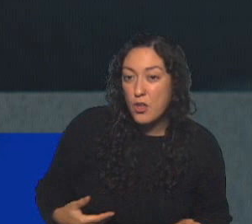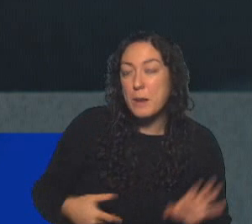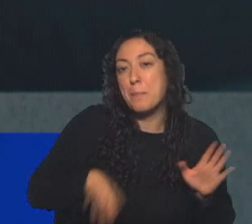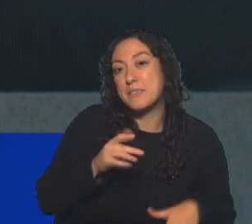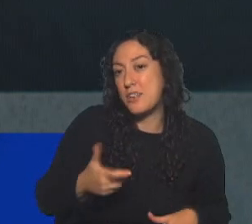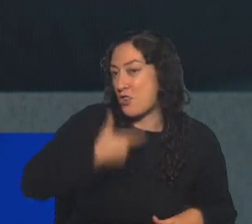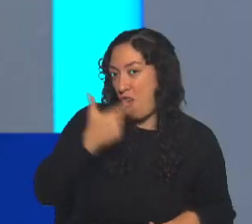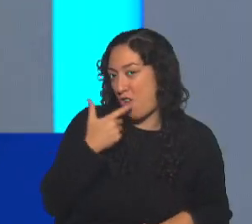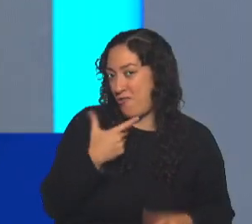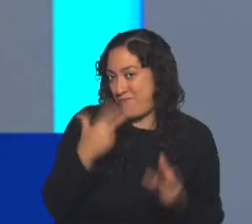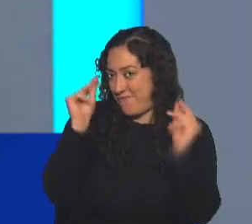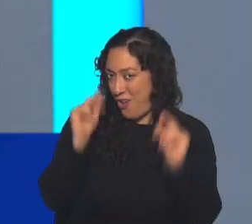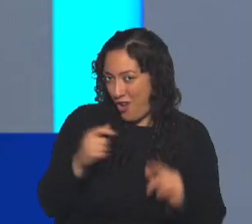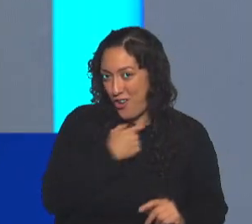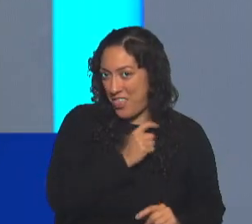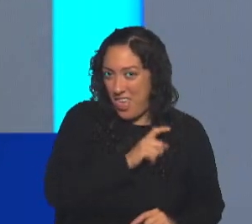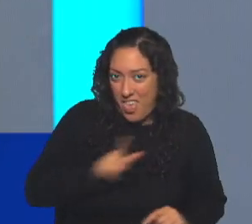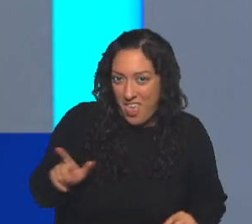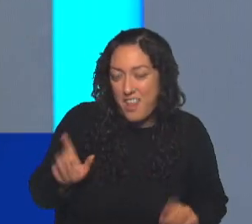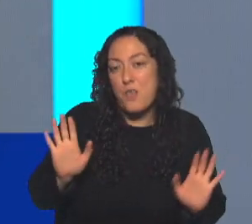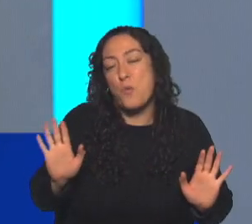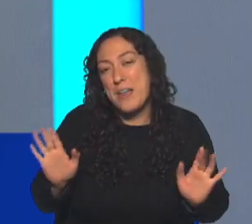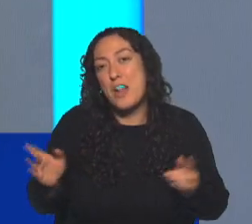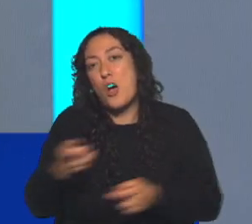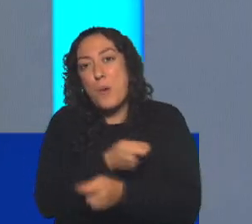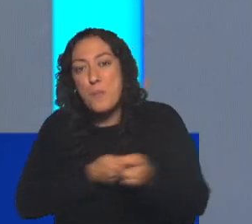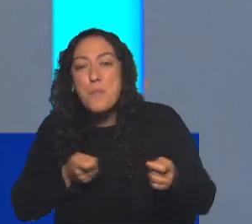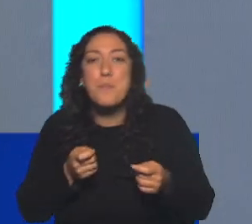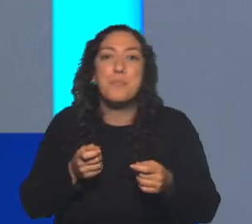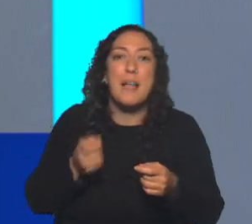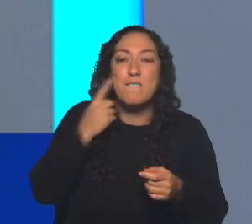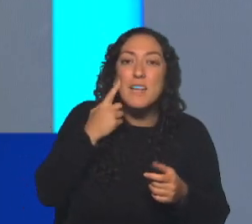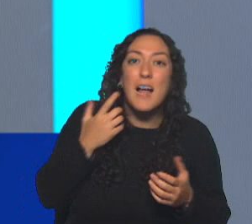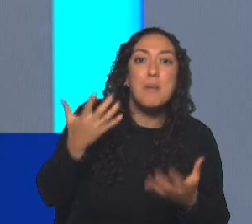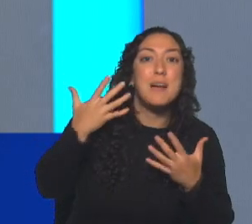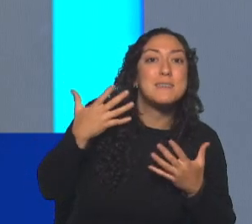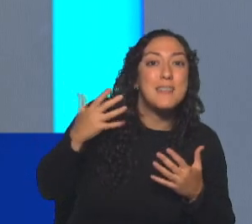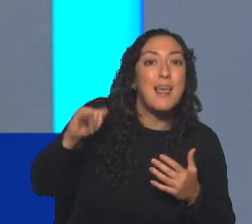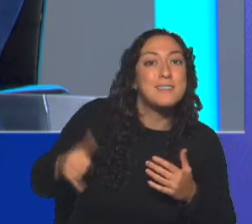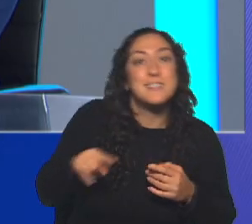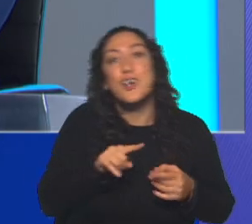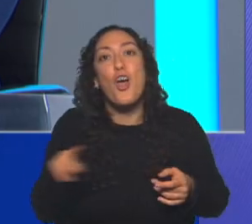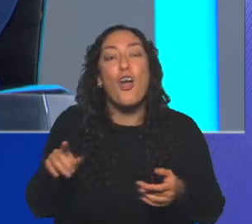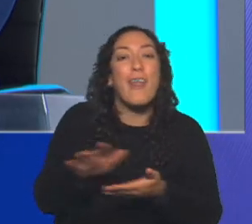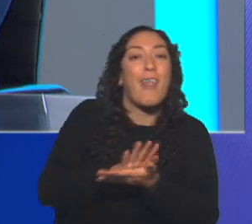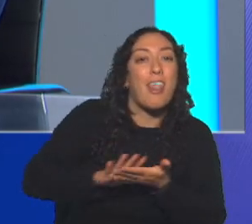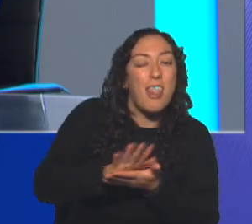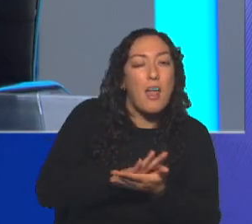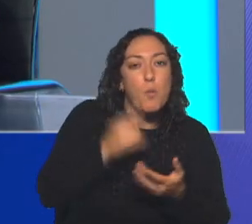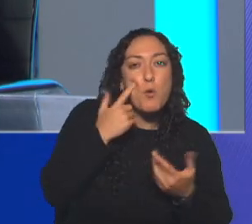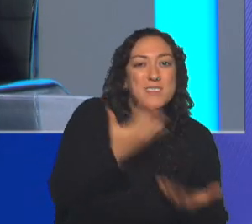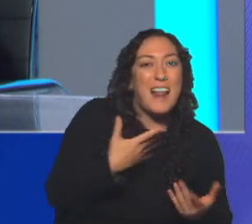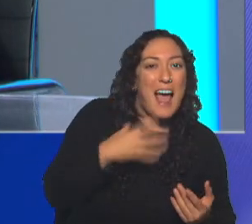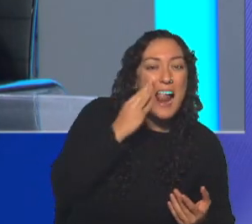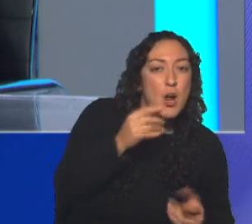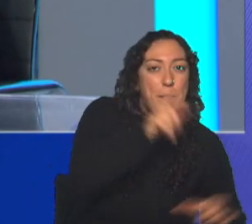Sí. Me parece que está en la habilidad del proceso de negociación mostrar algo que los haga tentar con